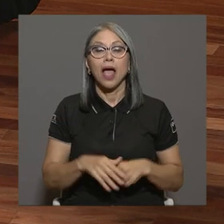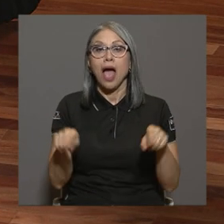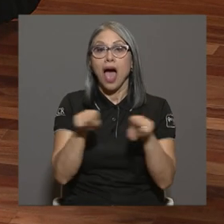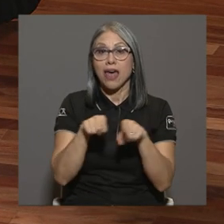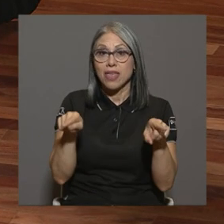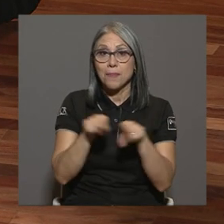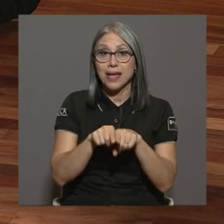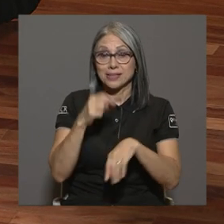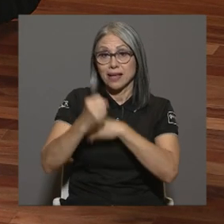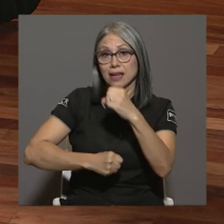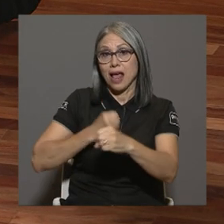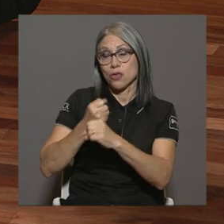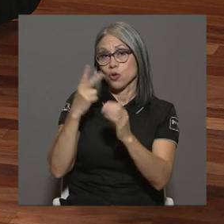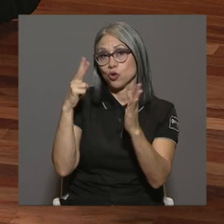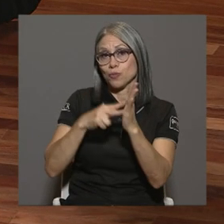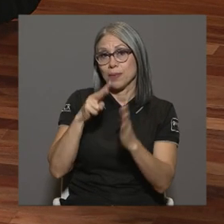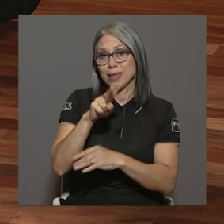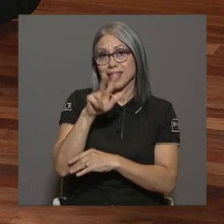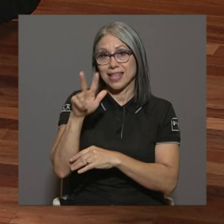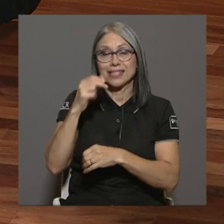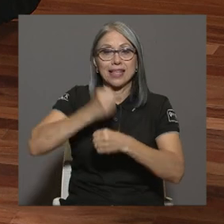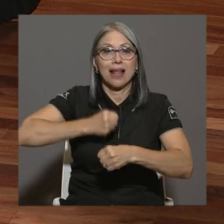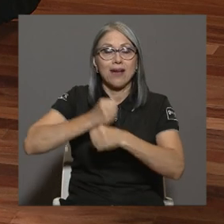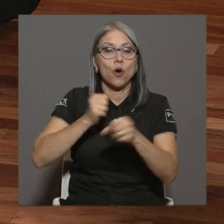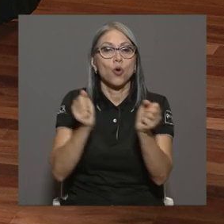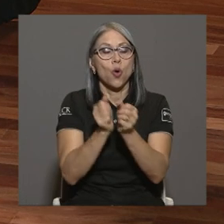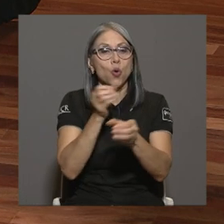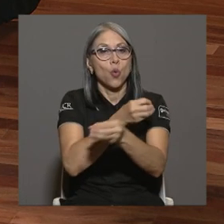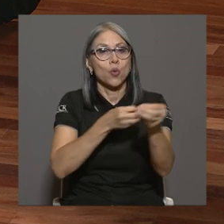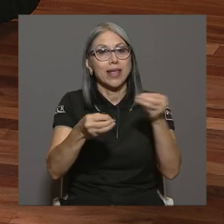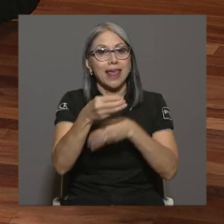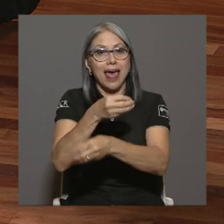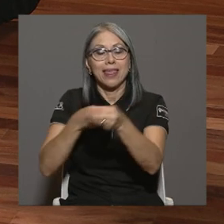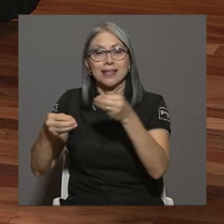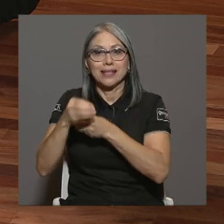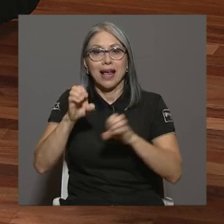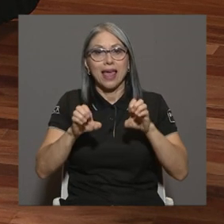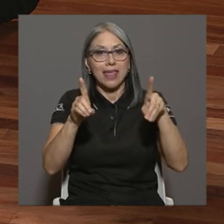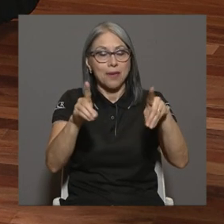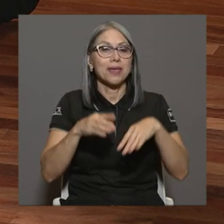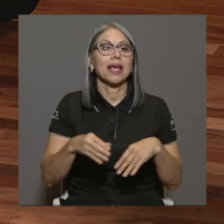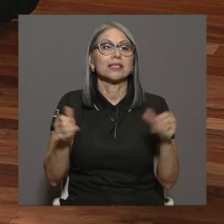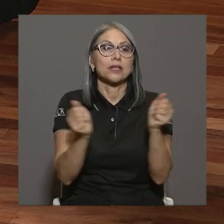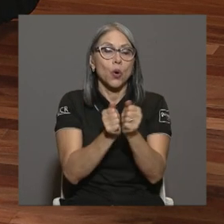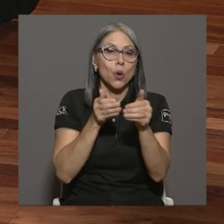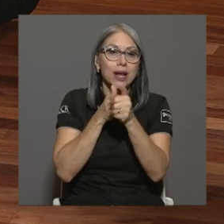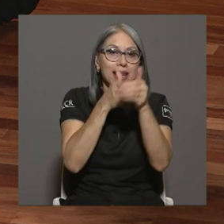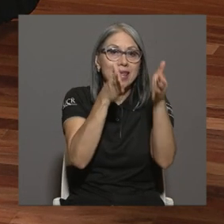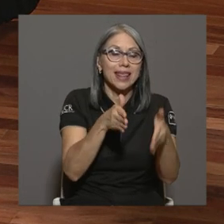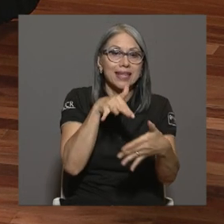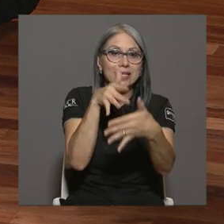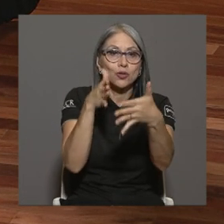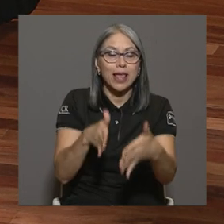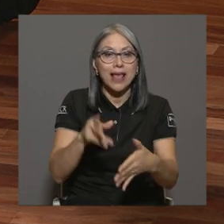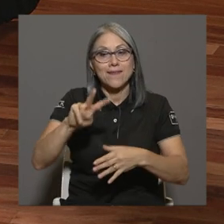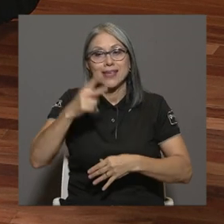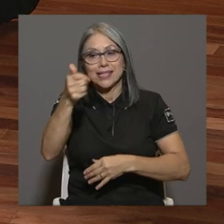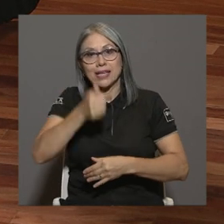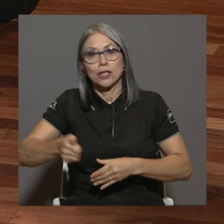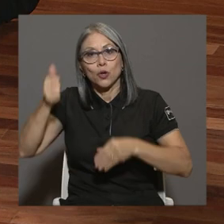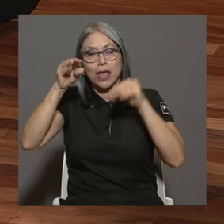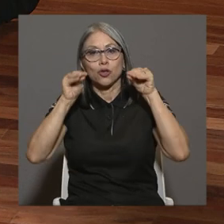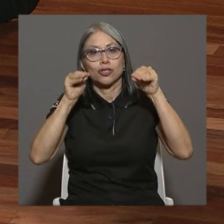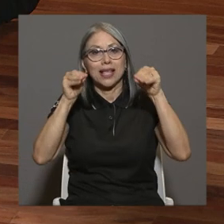Además, durante el 2023 se trabajó con las unidades académicas, líderes estudiantiles, la Vicerrectoría de Docencia, el